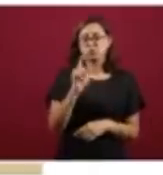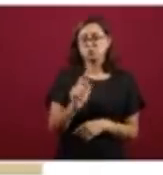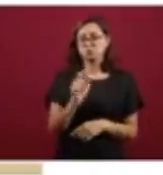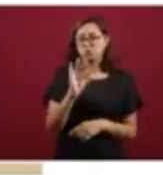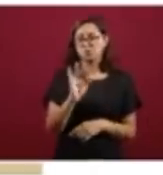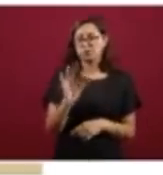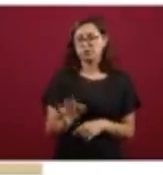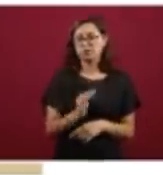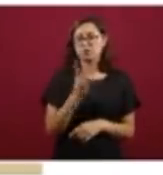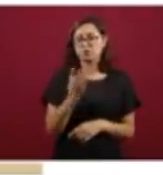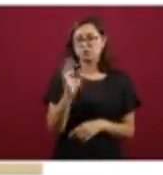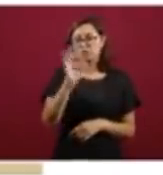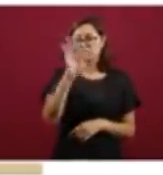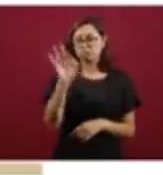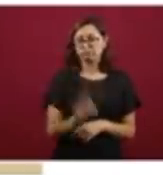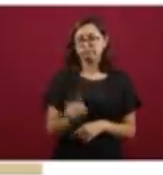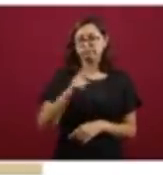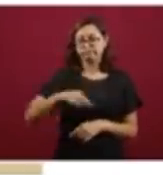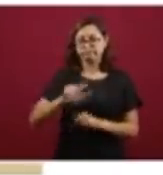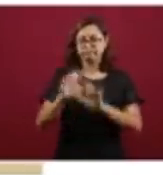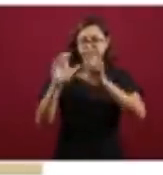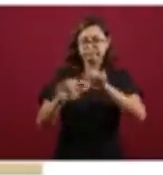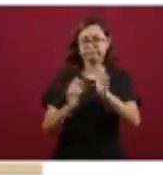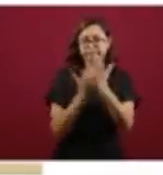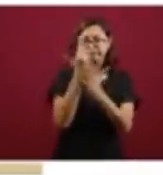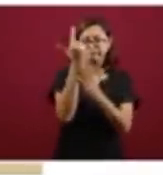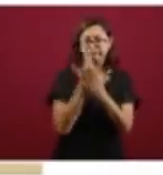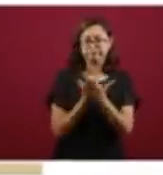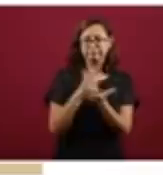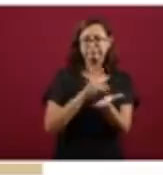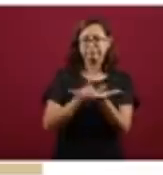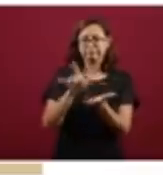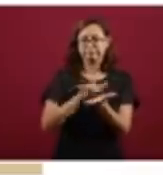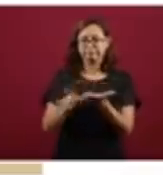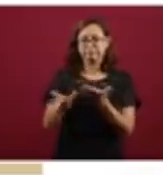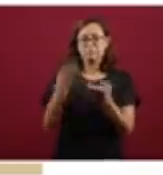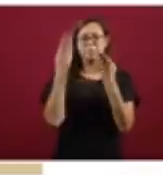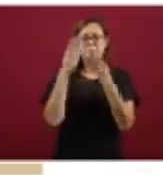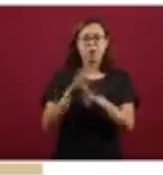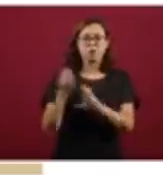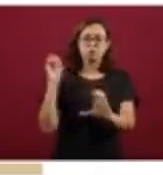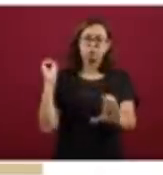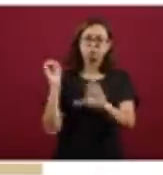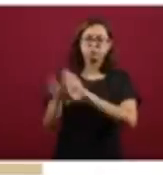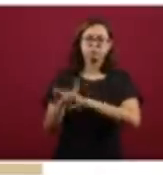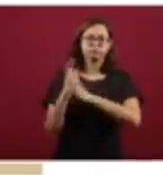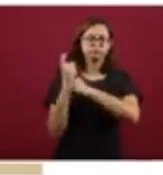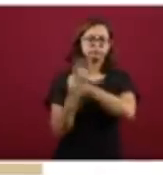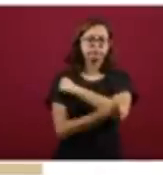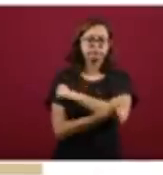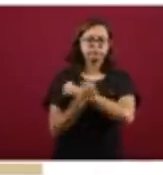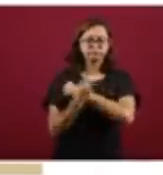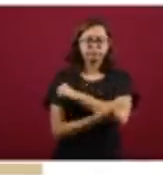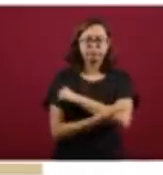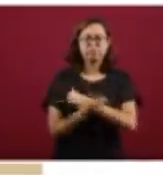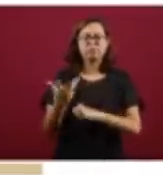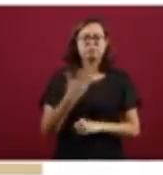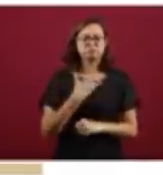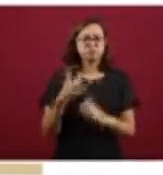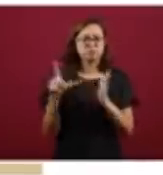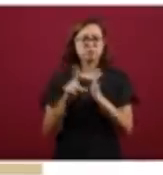58.44% está registrado para recibir su apoyo por transferencia electrónica, o sea, la parte de tener la tarjeta, de